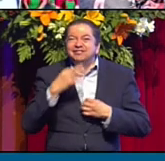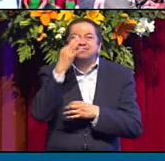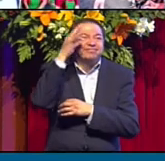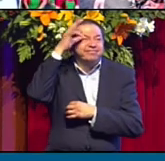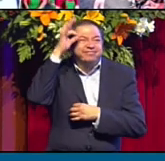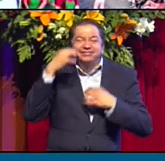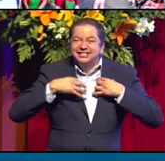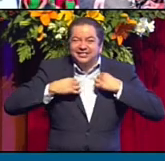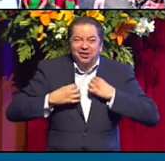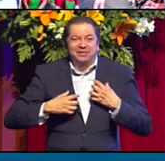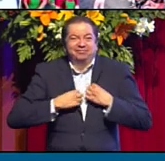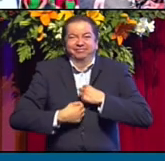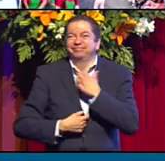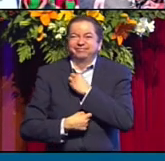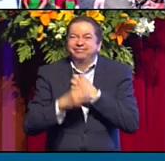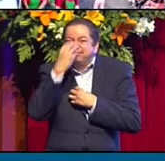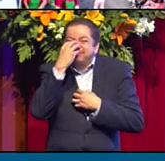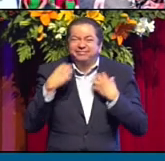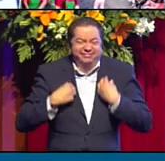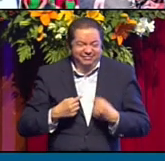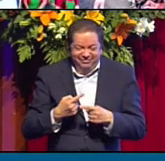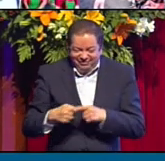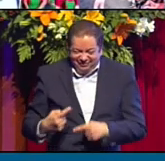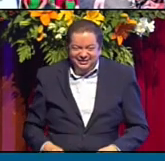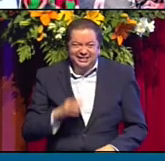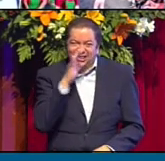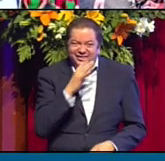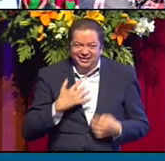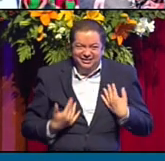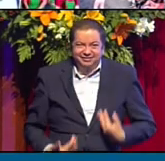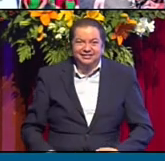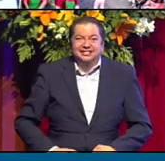¿se acuerda del equipo ahí? Mariela, del equipo.